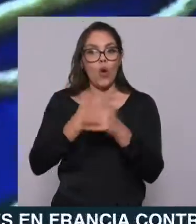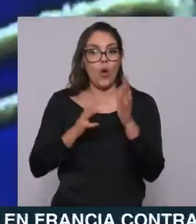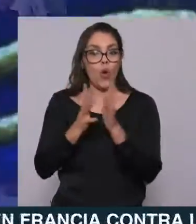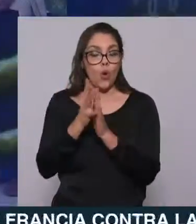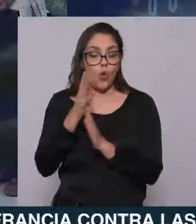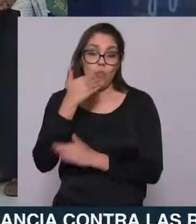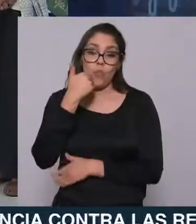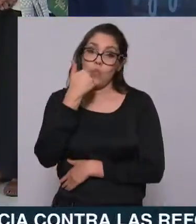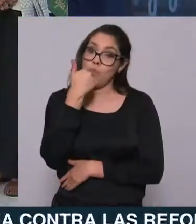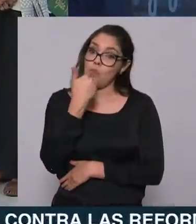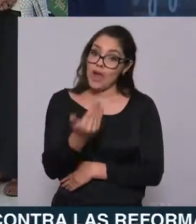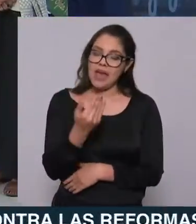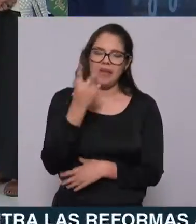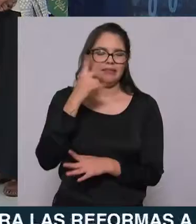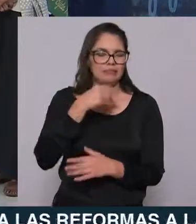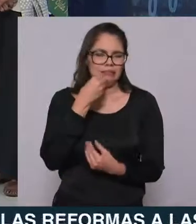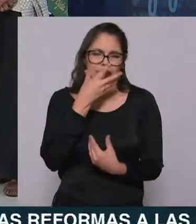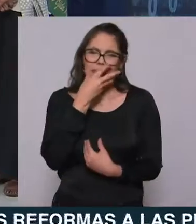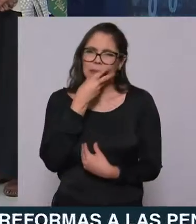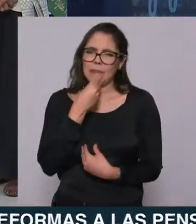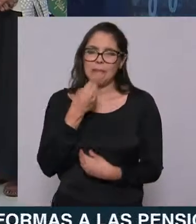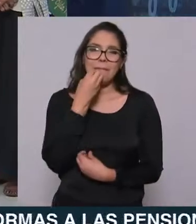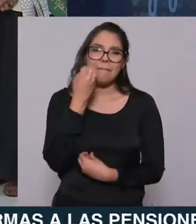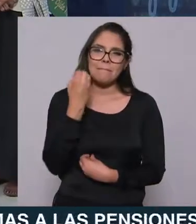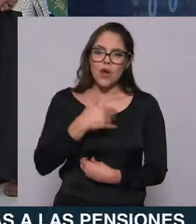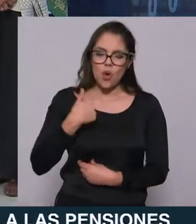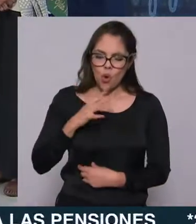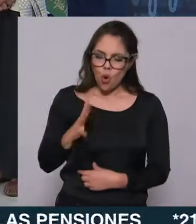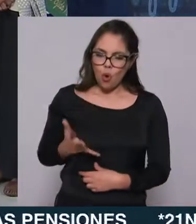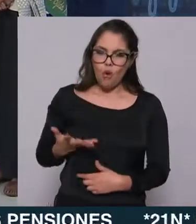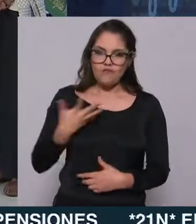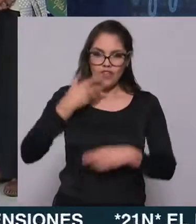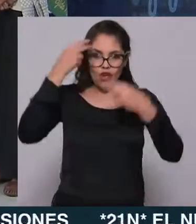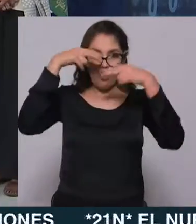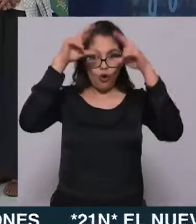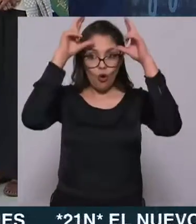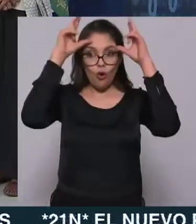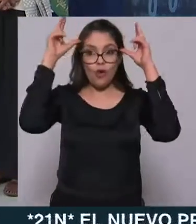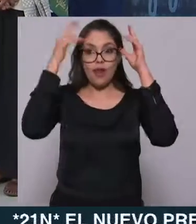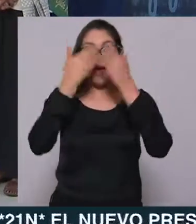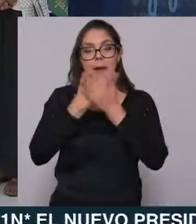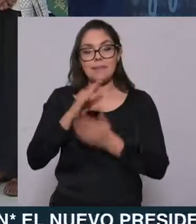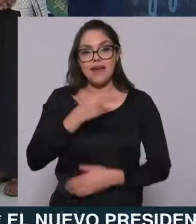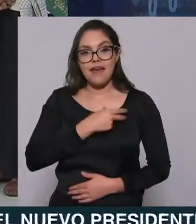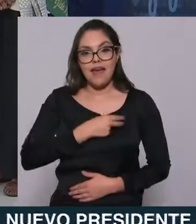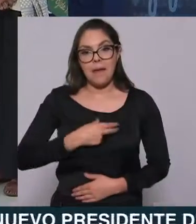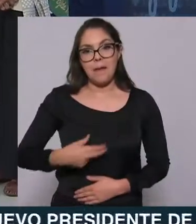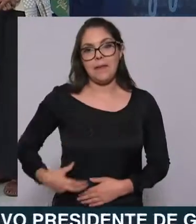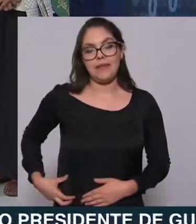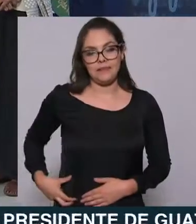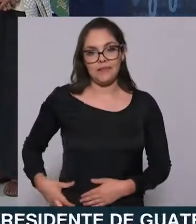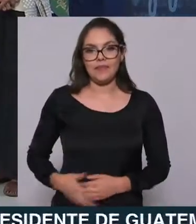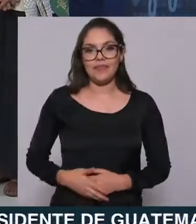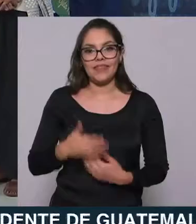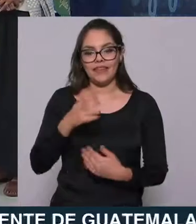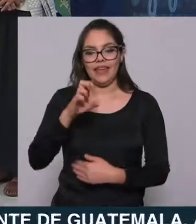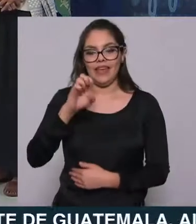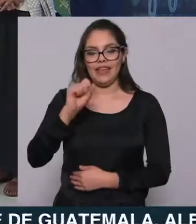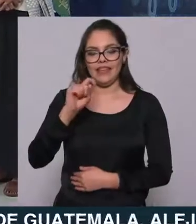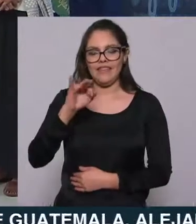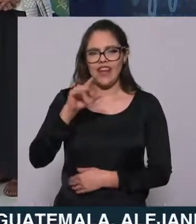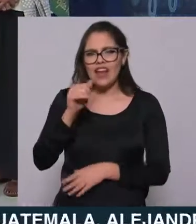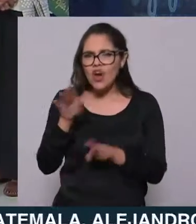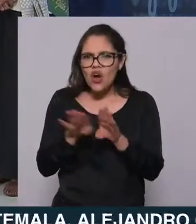honor y un verdadero compromiso llevar esta corona y la banda. Por supuesto que sí. Estefanía, pues ya nos describía todo el atuendo que ustedes tienen. Ahora,